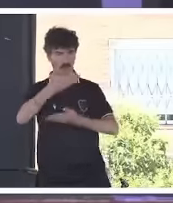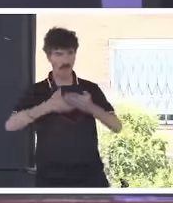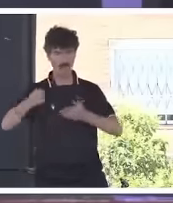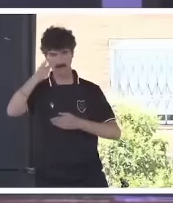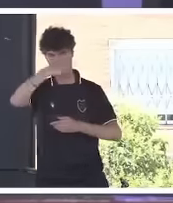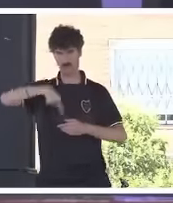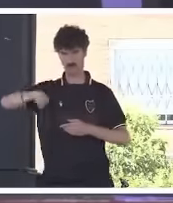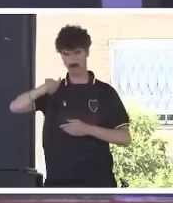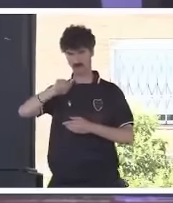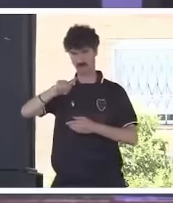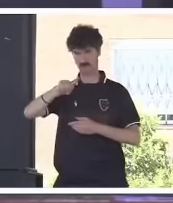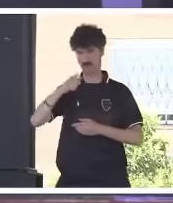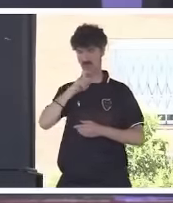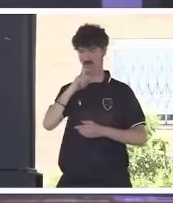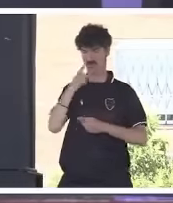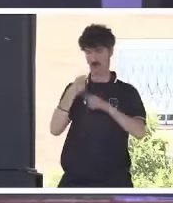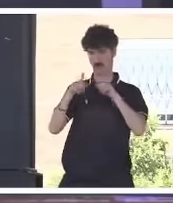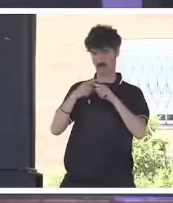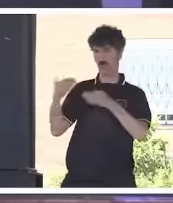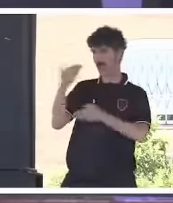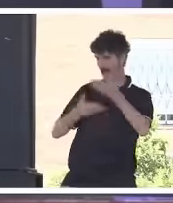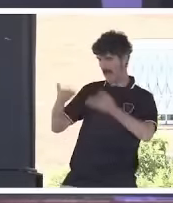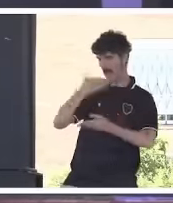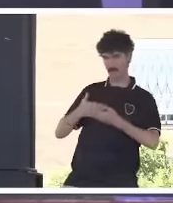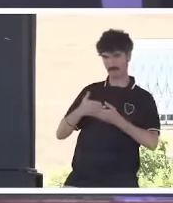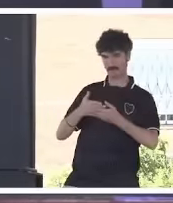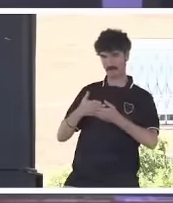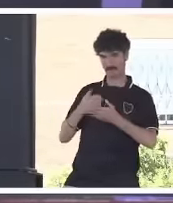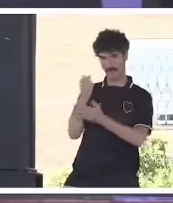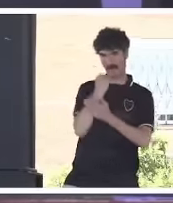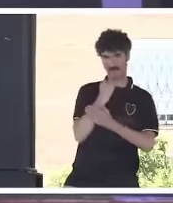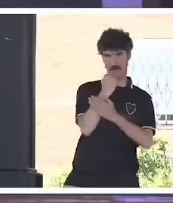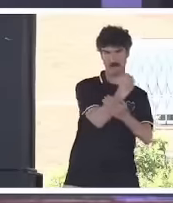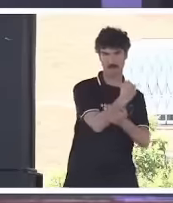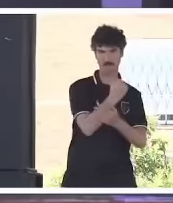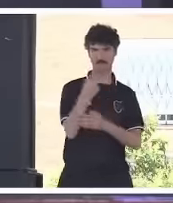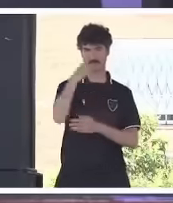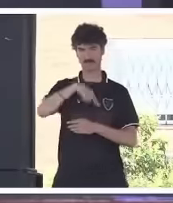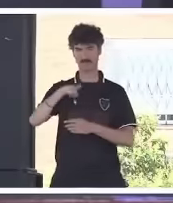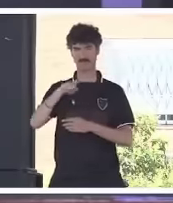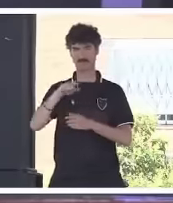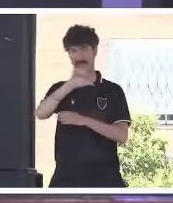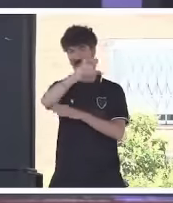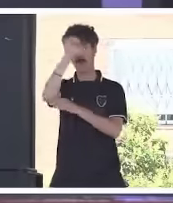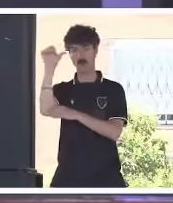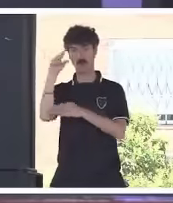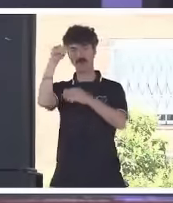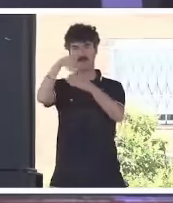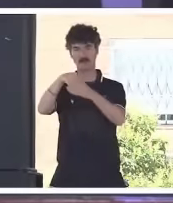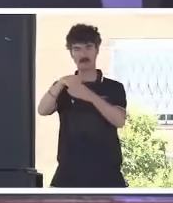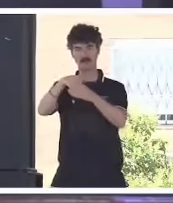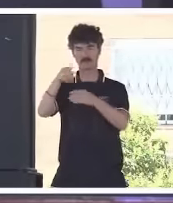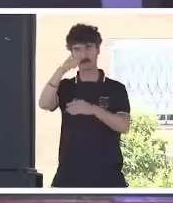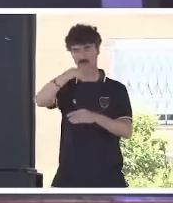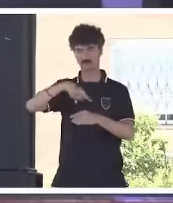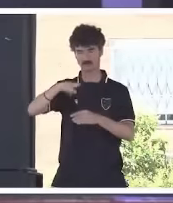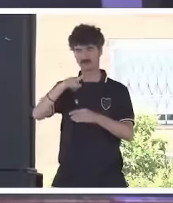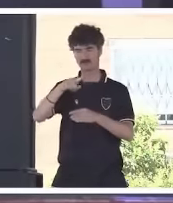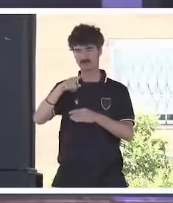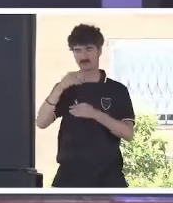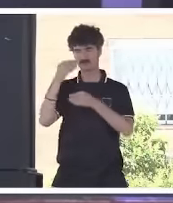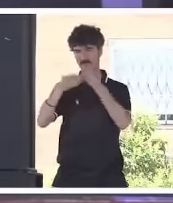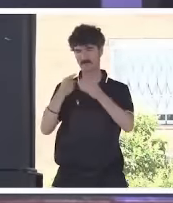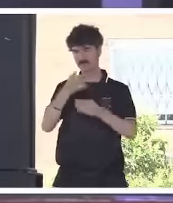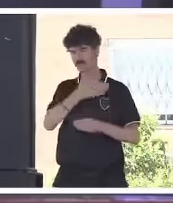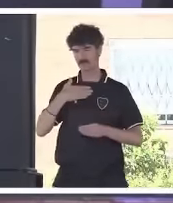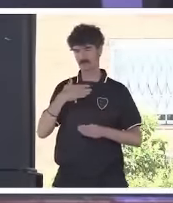cuando las cosas se ponen difíciles. Mirad, en estas elecciones europeas nos estamos jugando mucho. Lo primero,